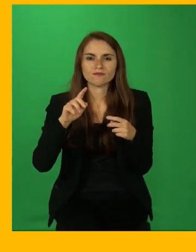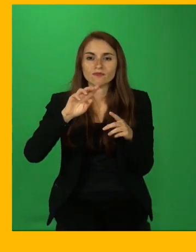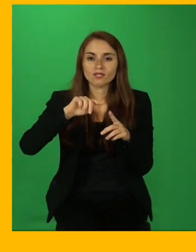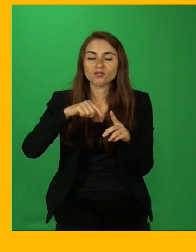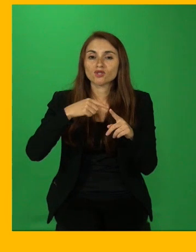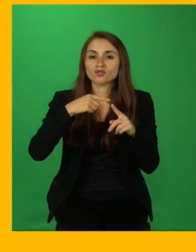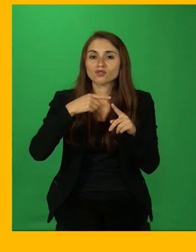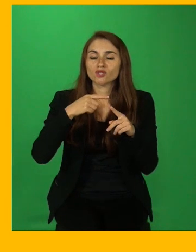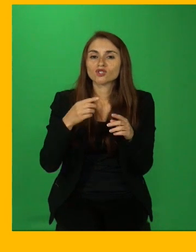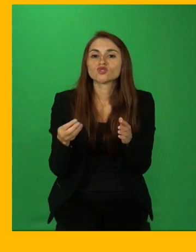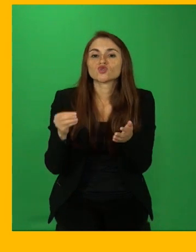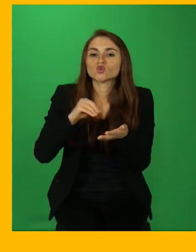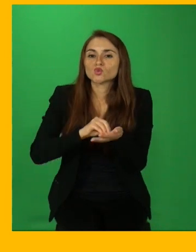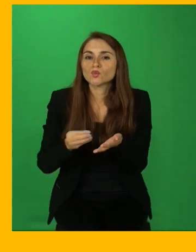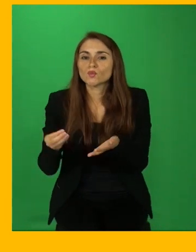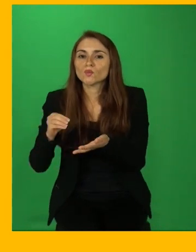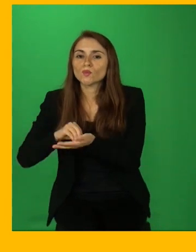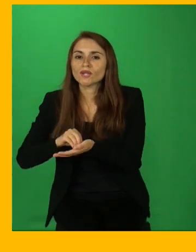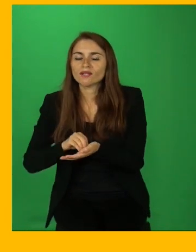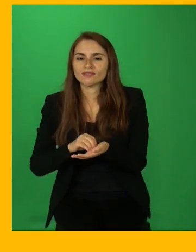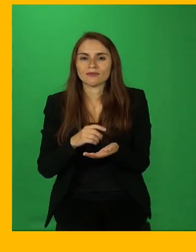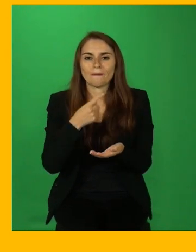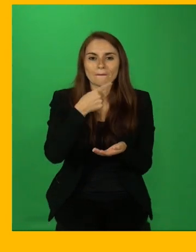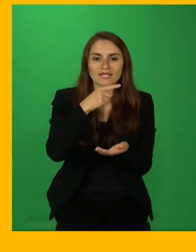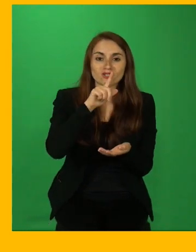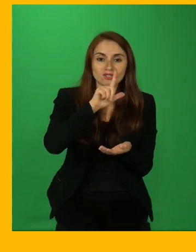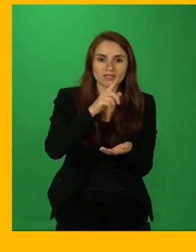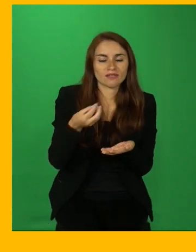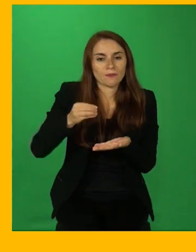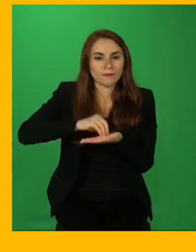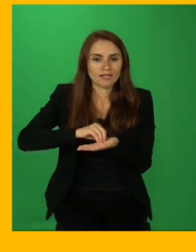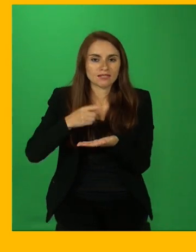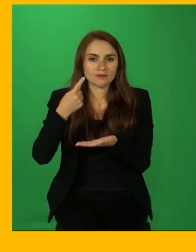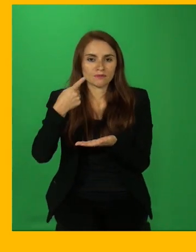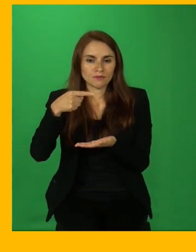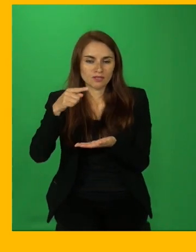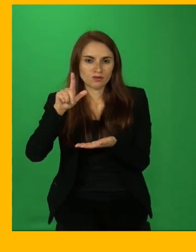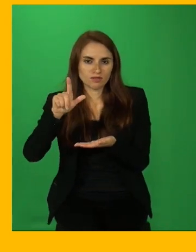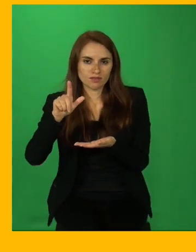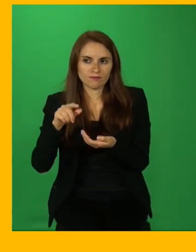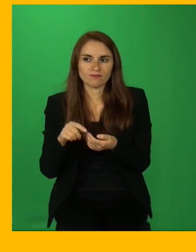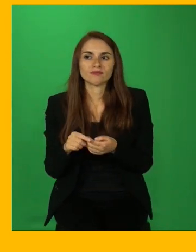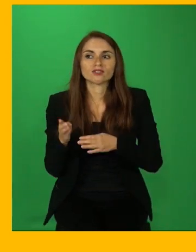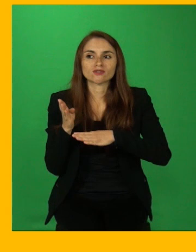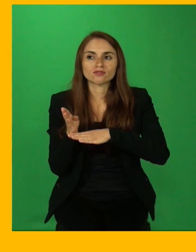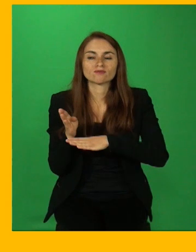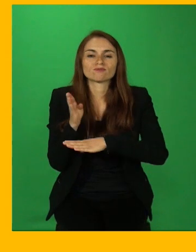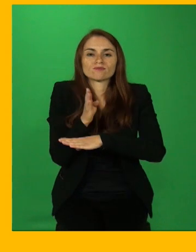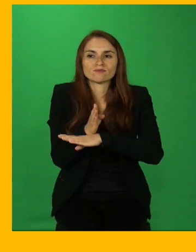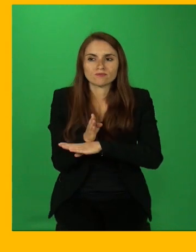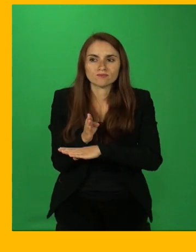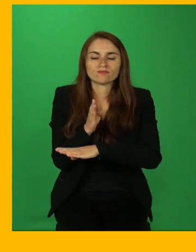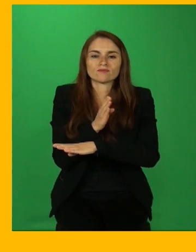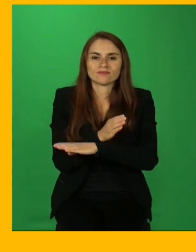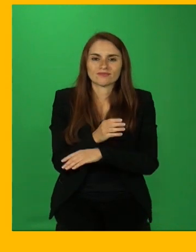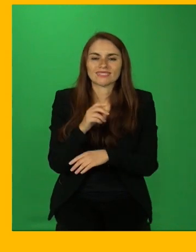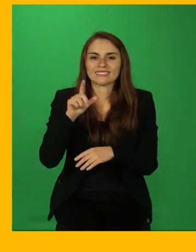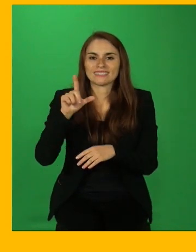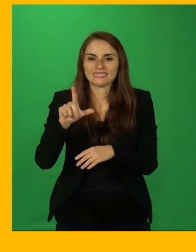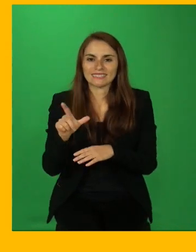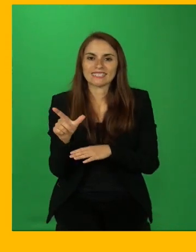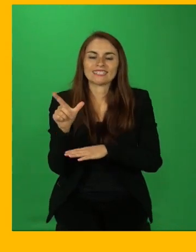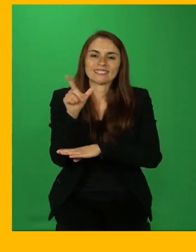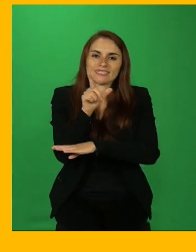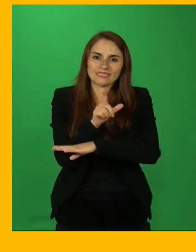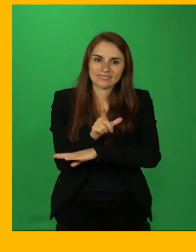dos veces el 7 no es cierto vamos a ir en la recta numérica de 7 en 7